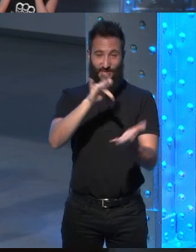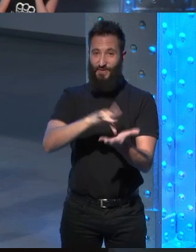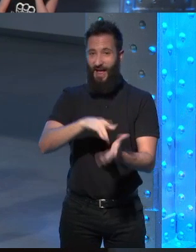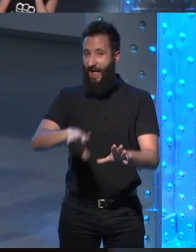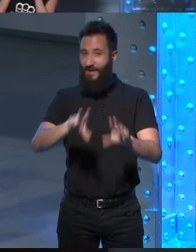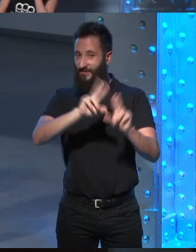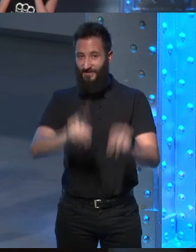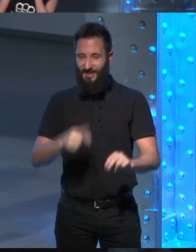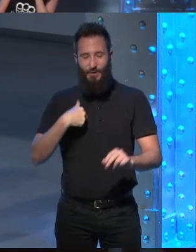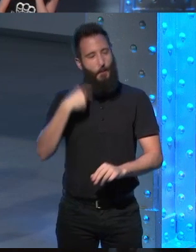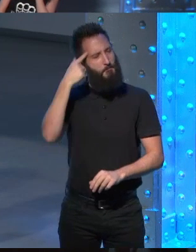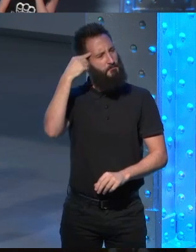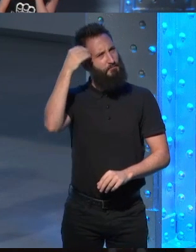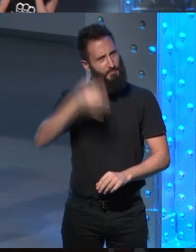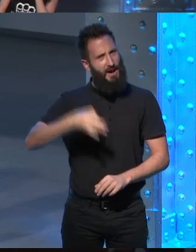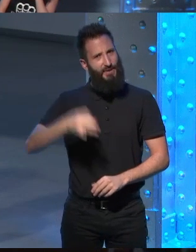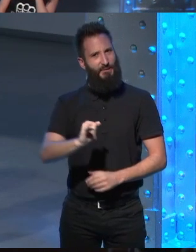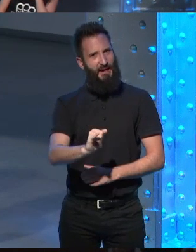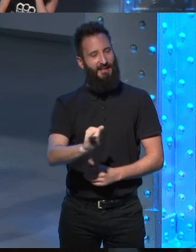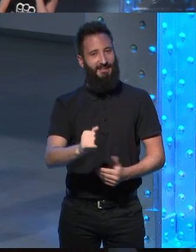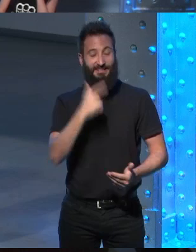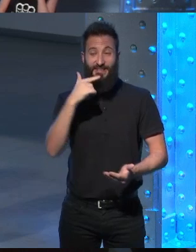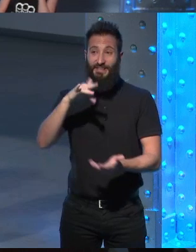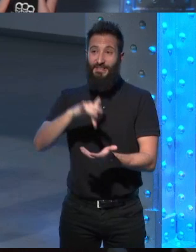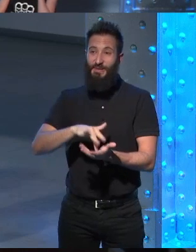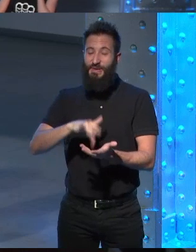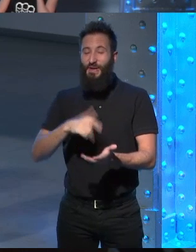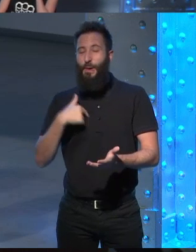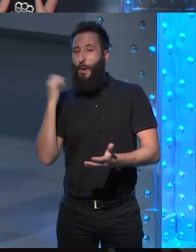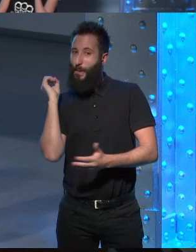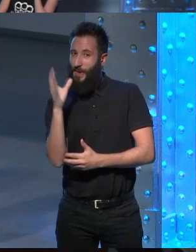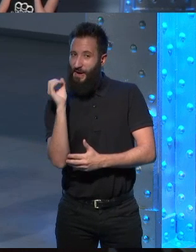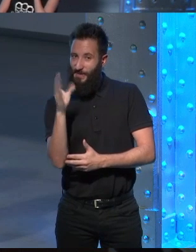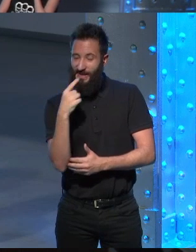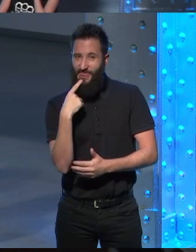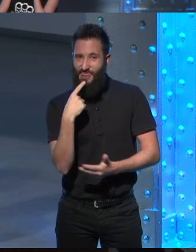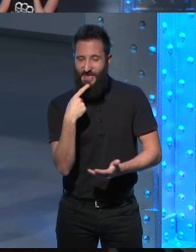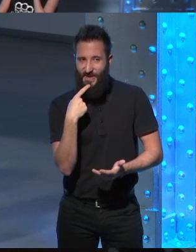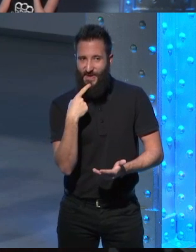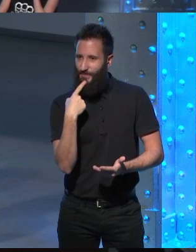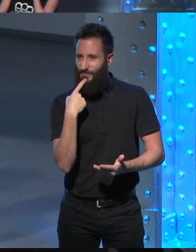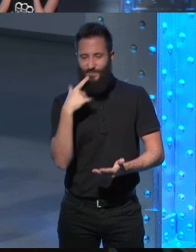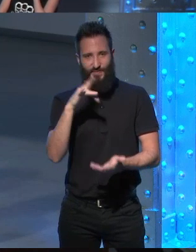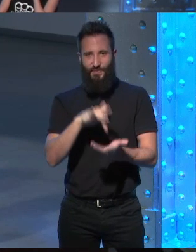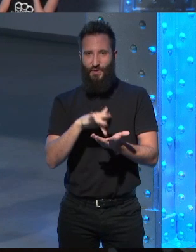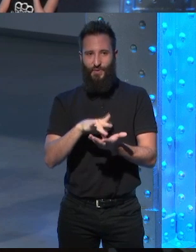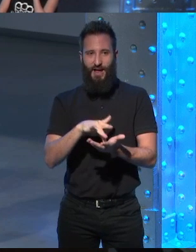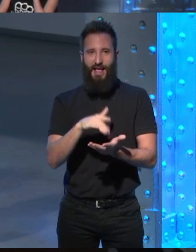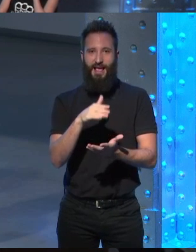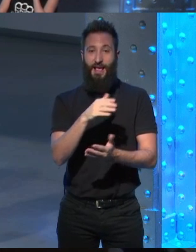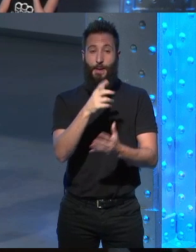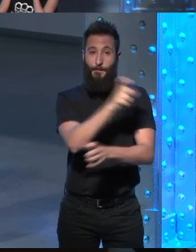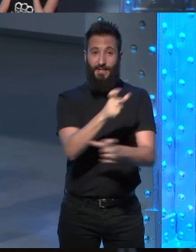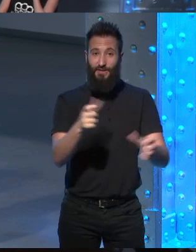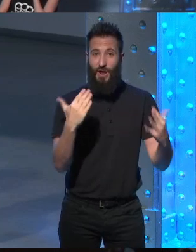creo. Y entonces hay una cosa que digo que es obligatoria para los 46,5